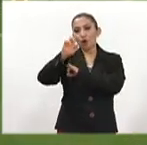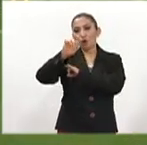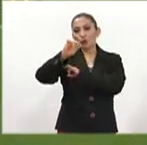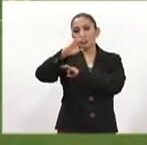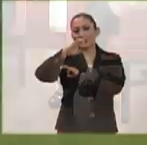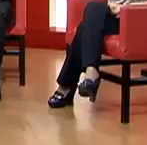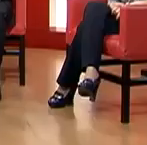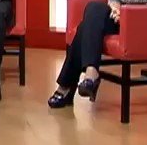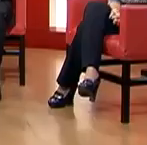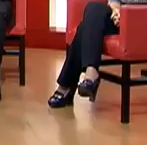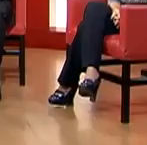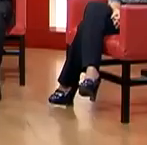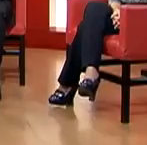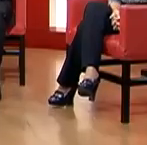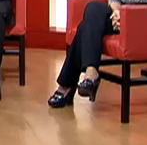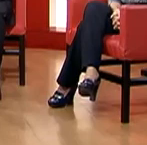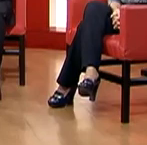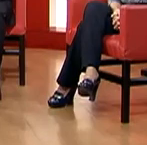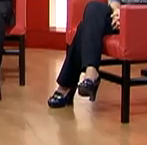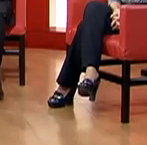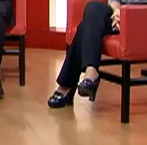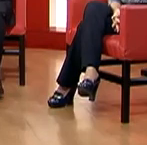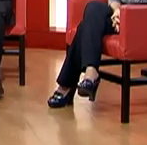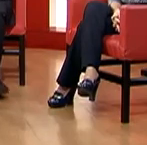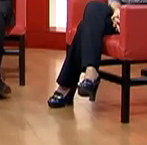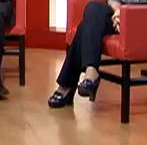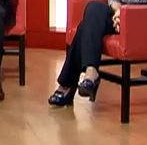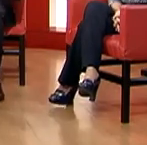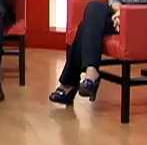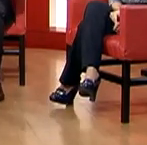Dortmund. Gracias por acompañarnos. Pasen una